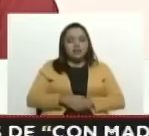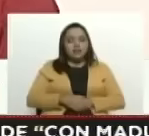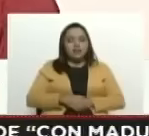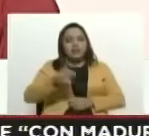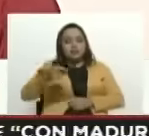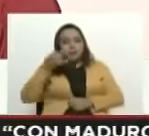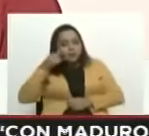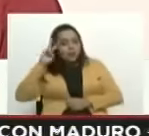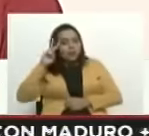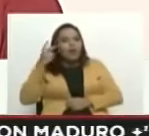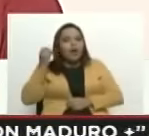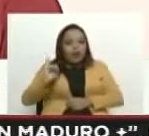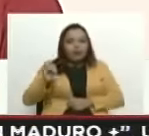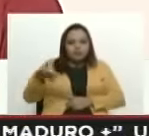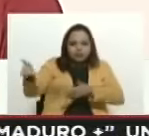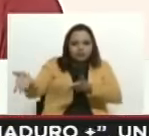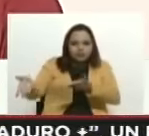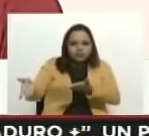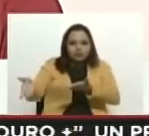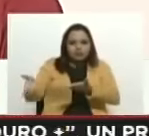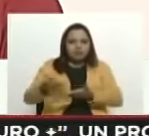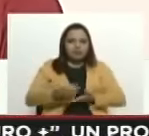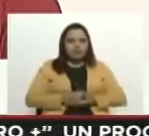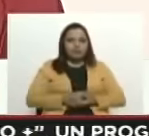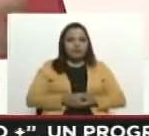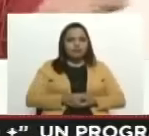fraude existe.